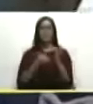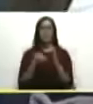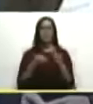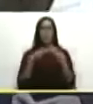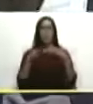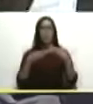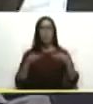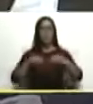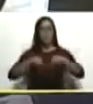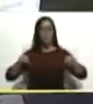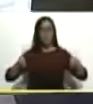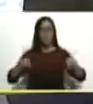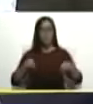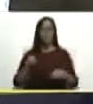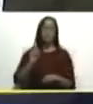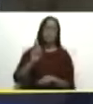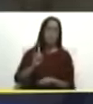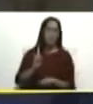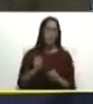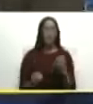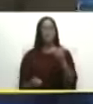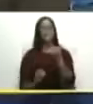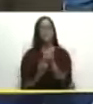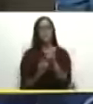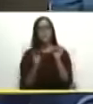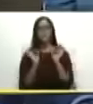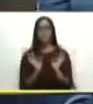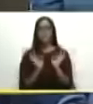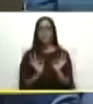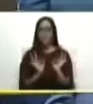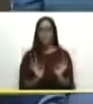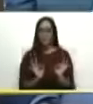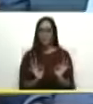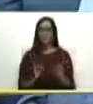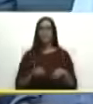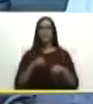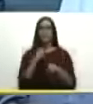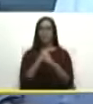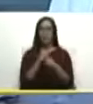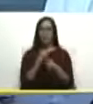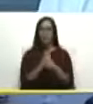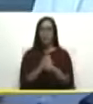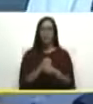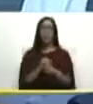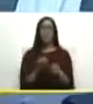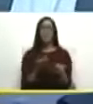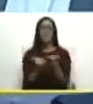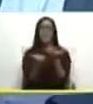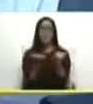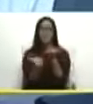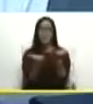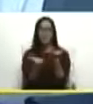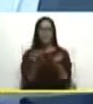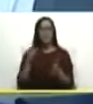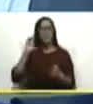territoriales y a apoyar especialmente la dotación de obras y servicios esenciales en las